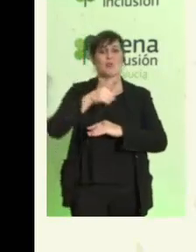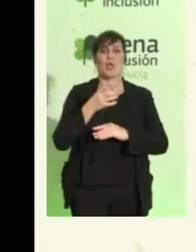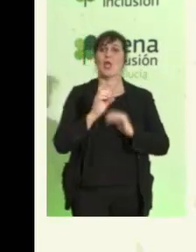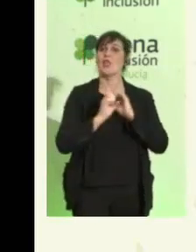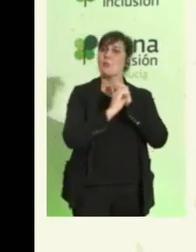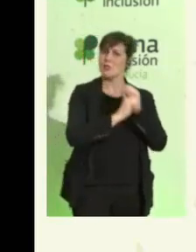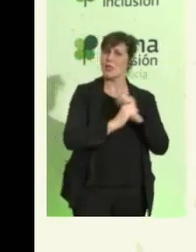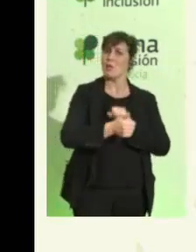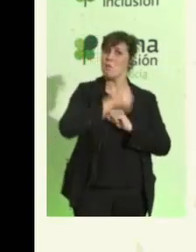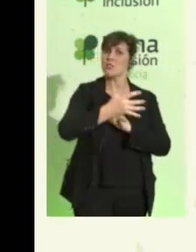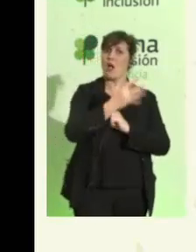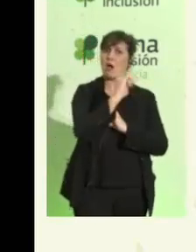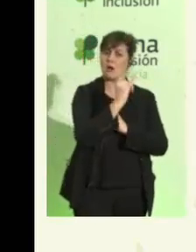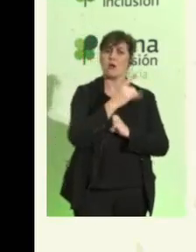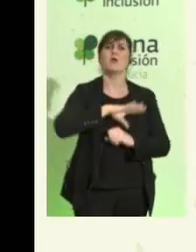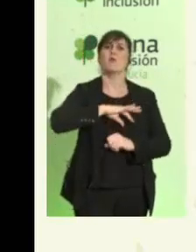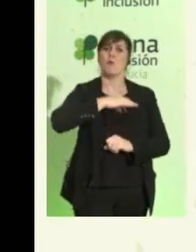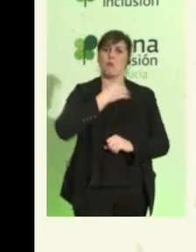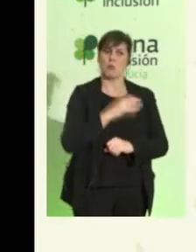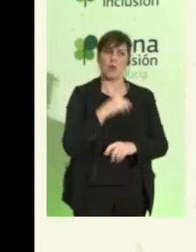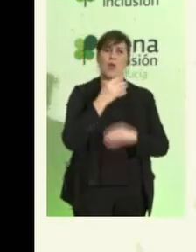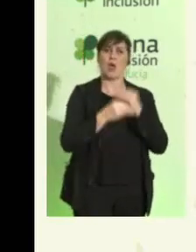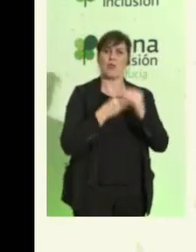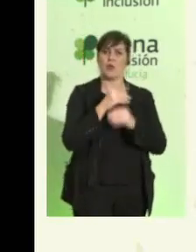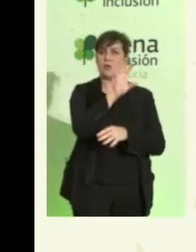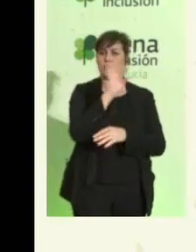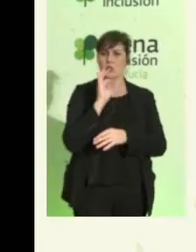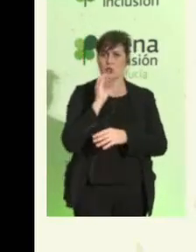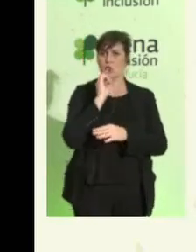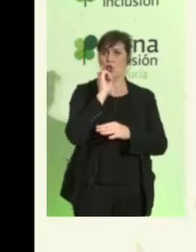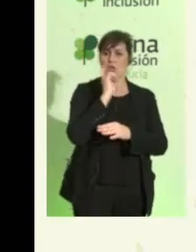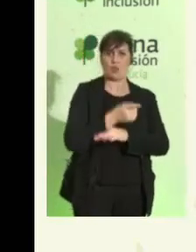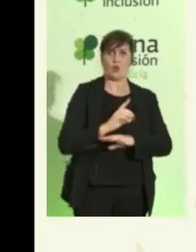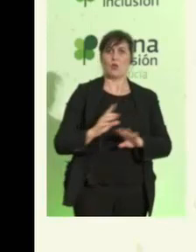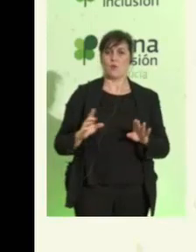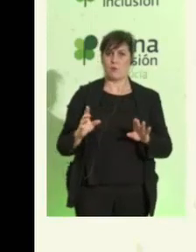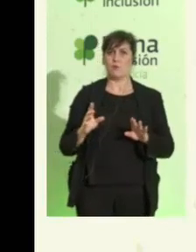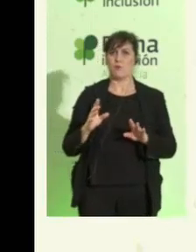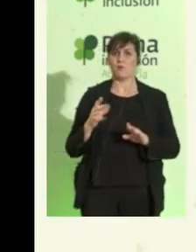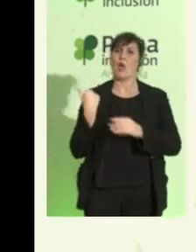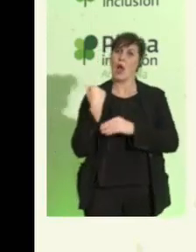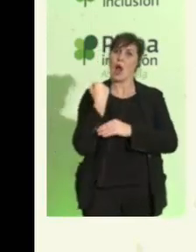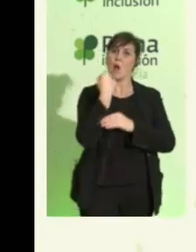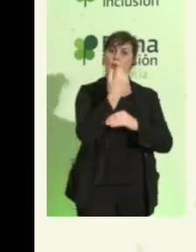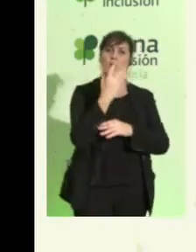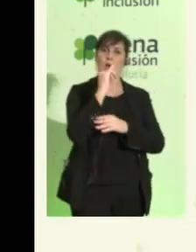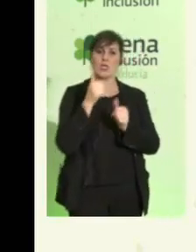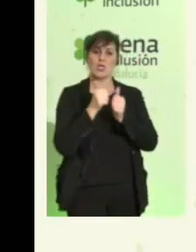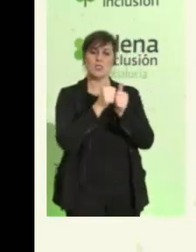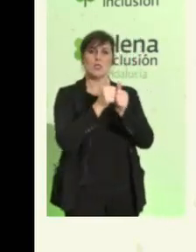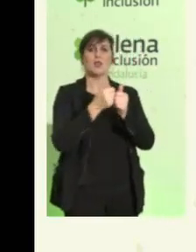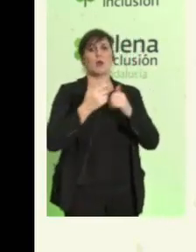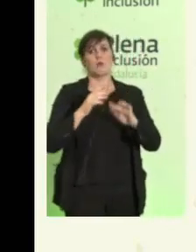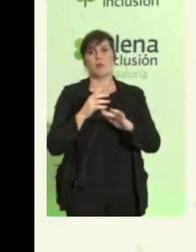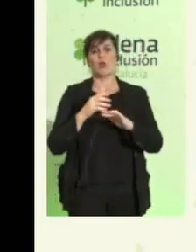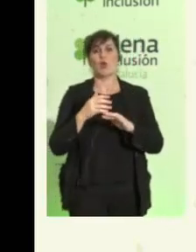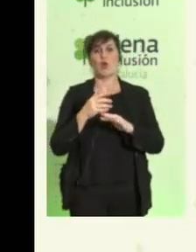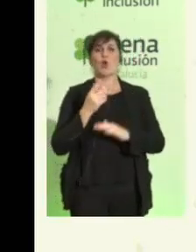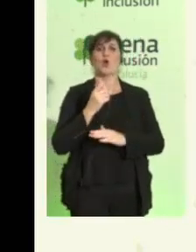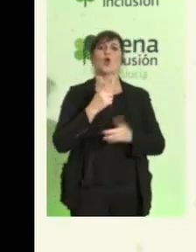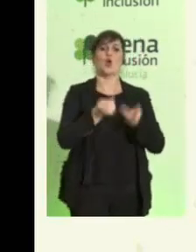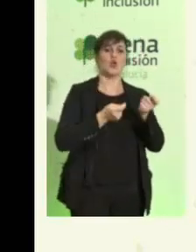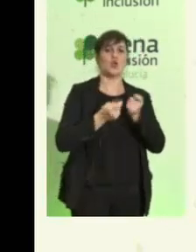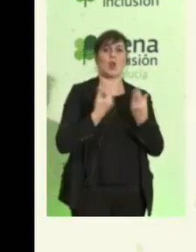personas, independientemente del apoyo, de la asistencia que necesitan, tendrían que poder dirigir su propia vida. Y nuestra tarea